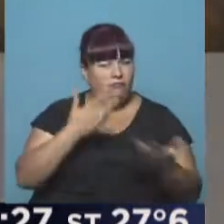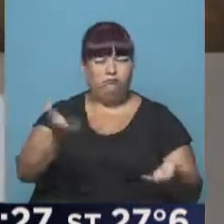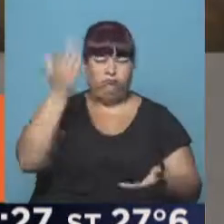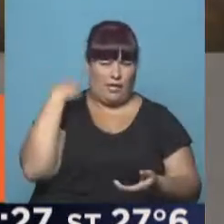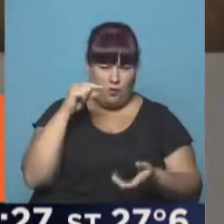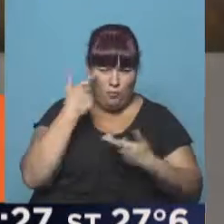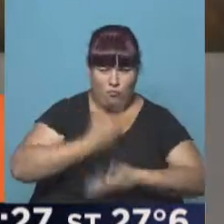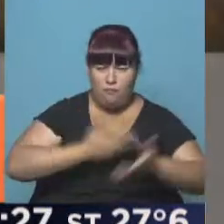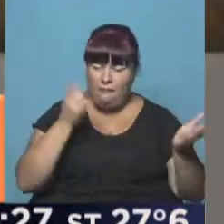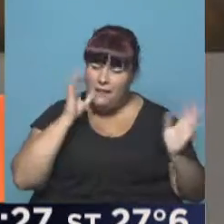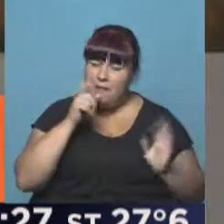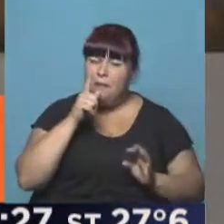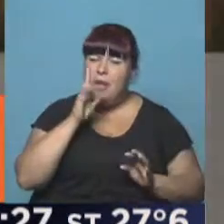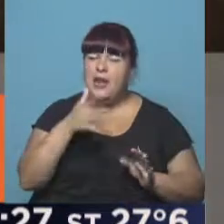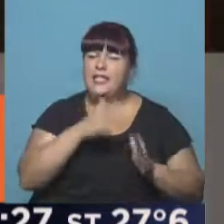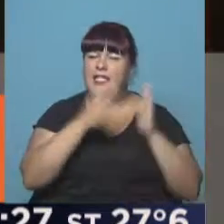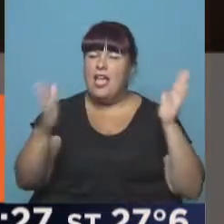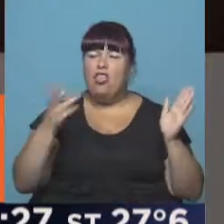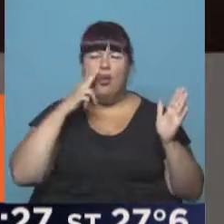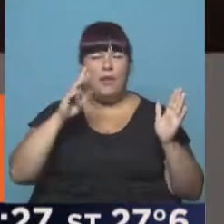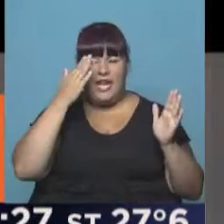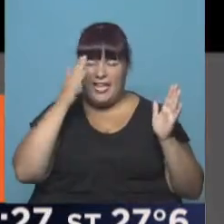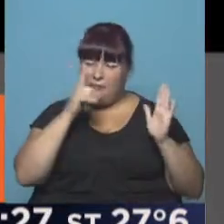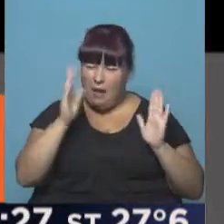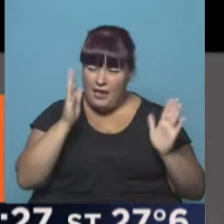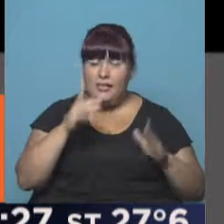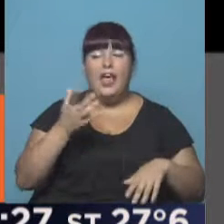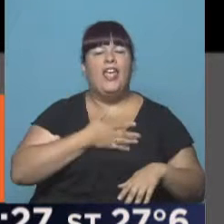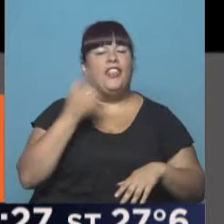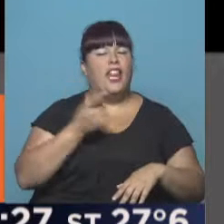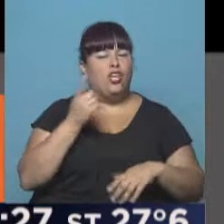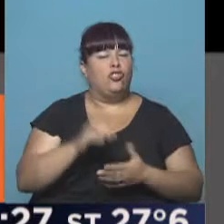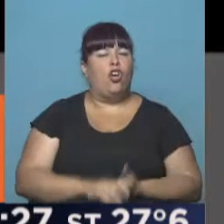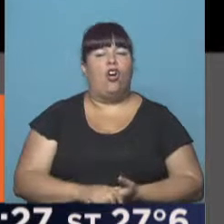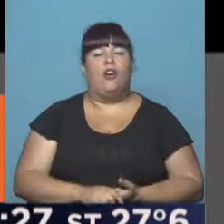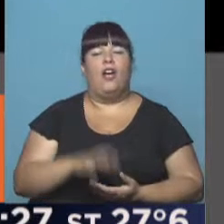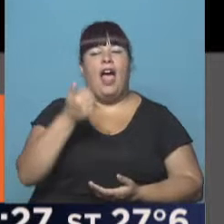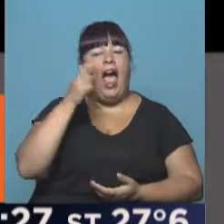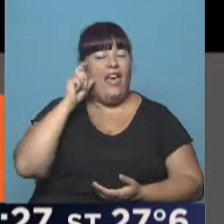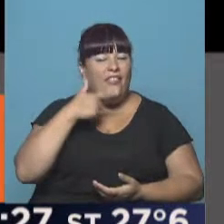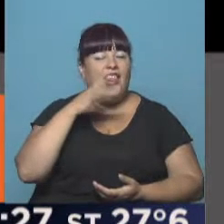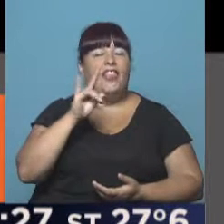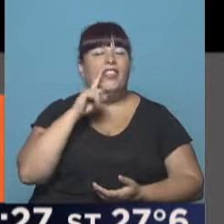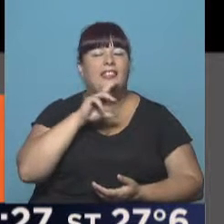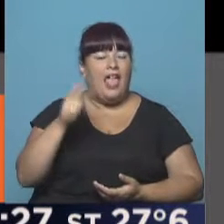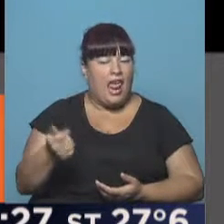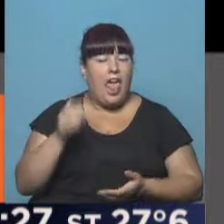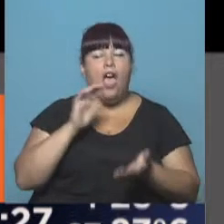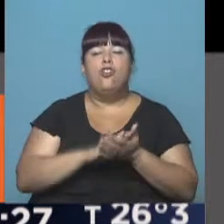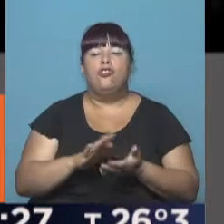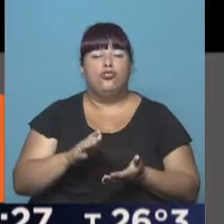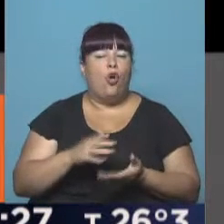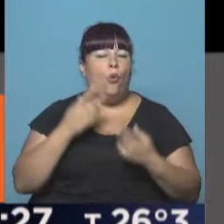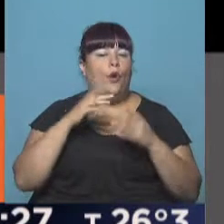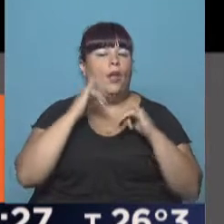no mucho, si no recuerdo mal fue durante el año 2015, dirigido por Andrés Ditela, sobre los diarios